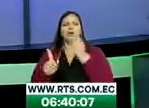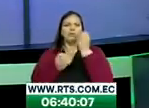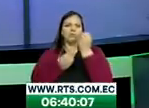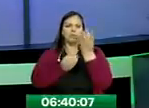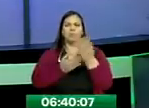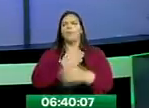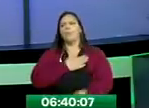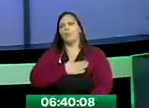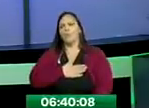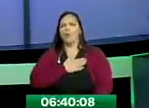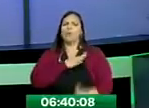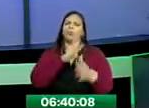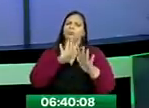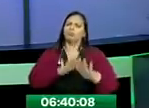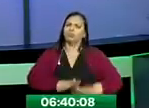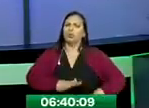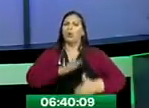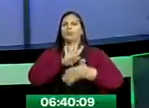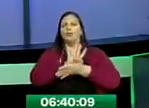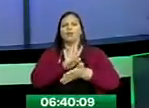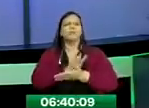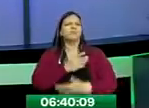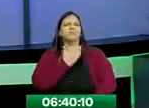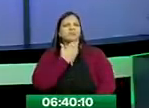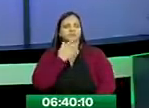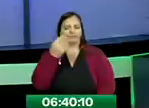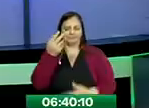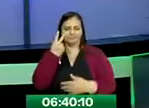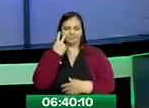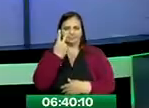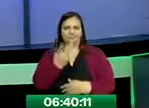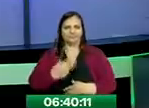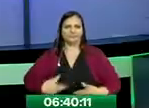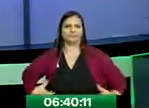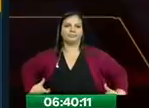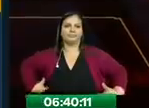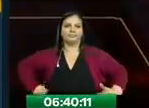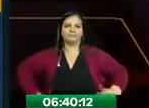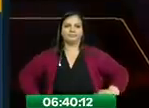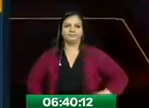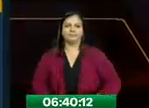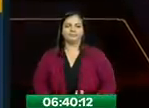siguientes dichos acá en la siguiente nota. Veamos.